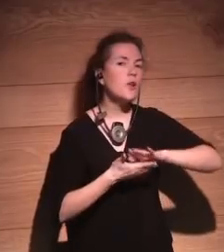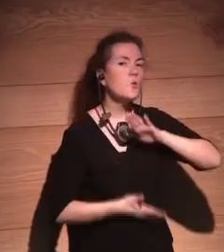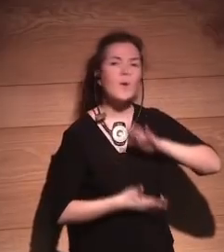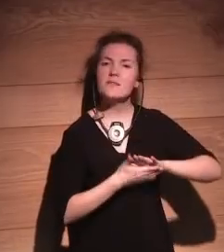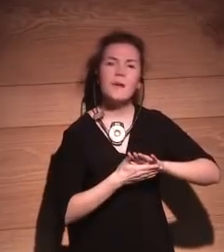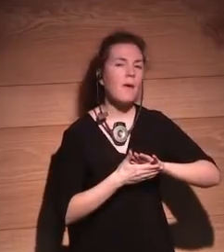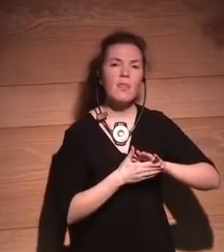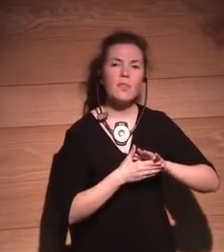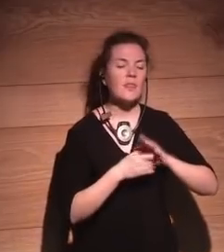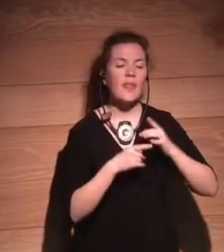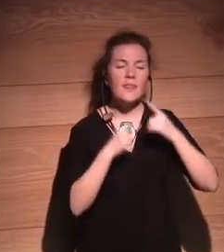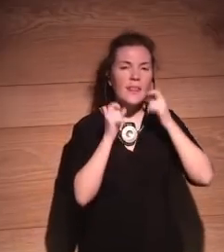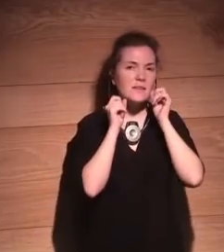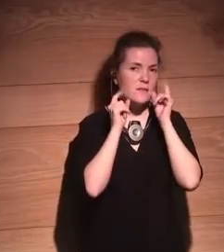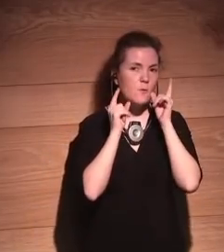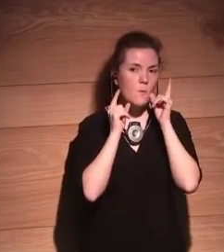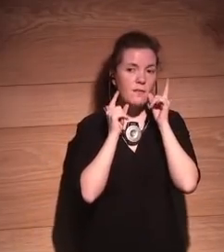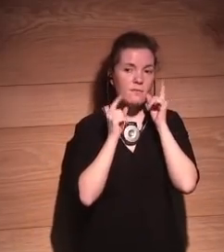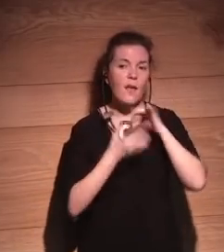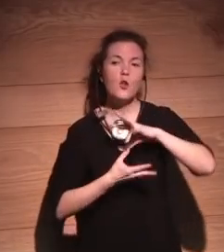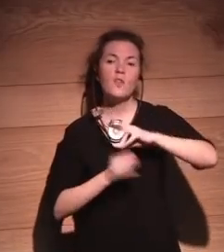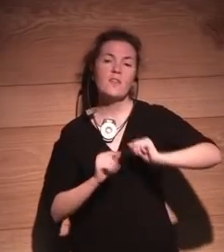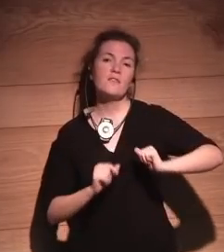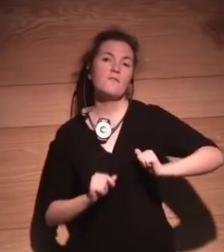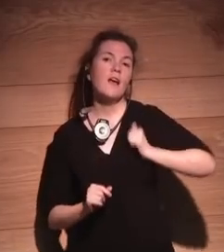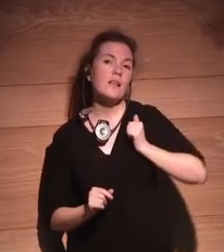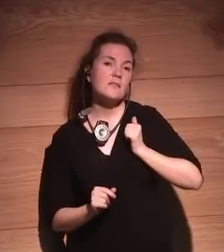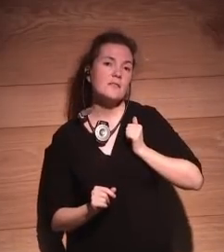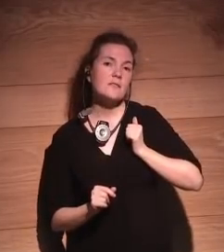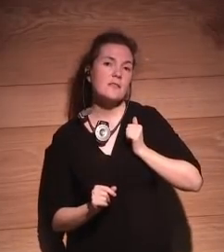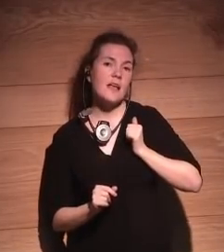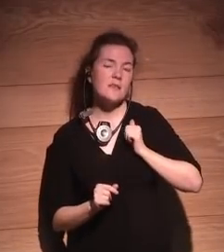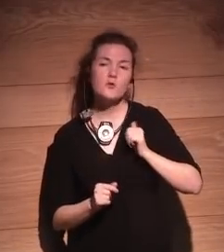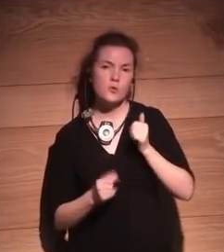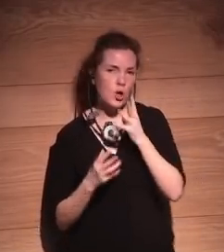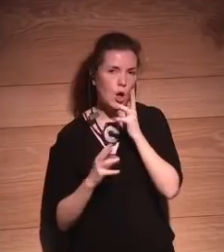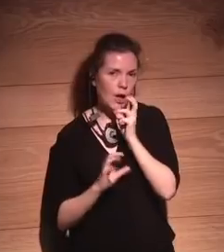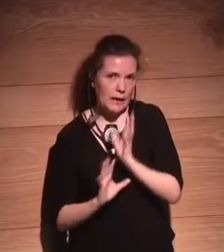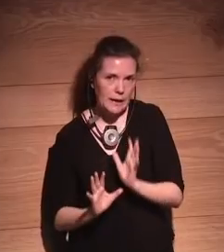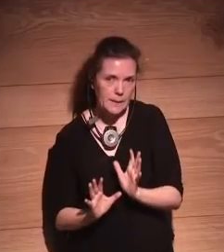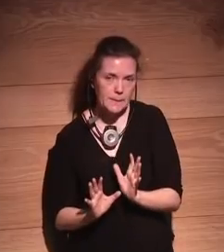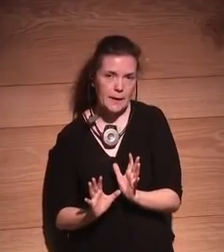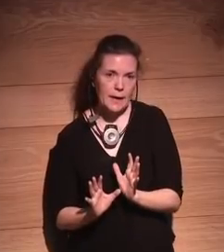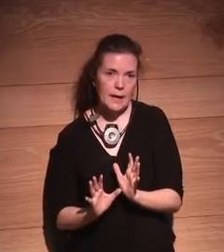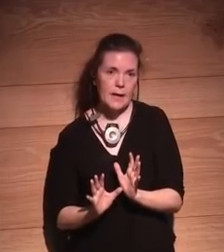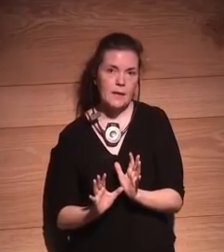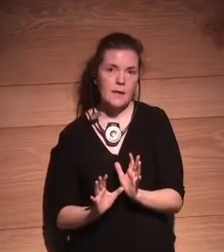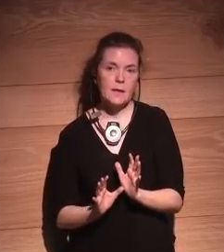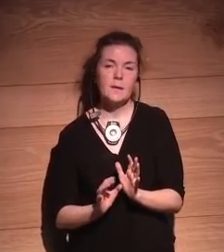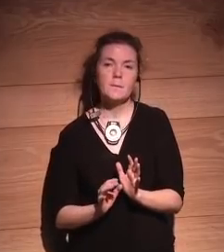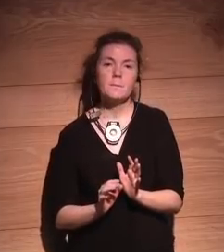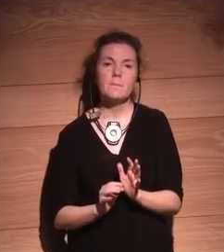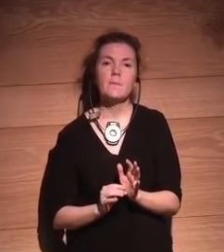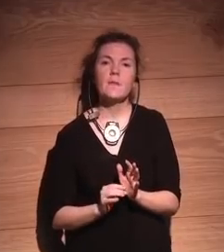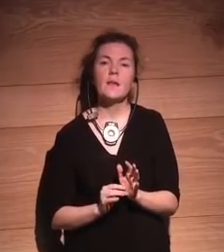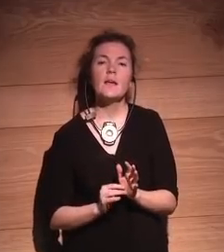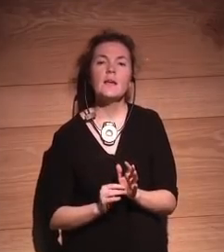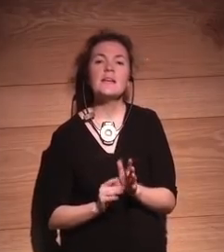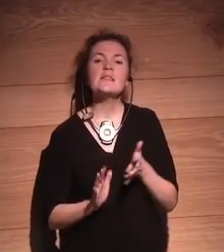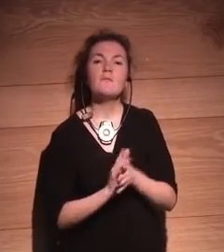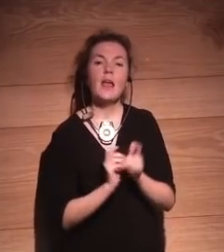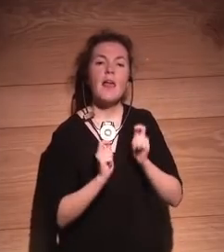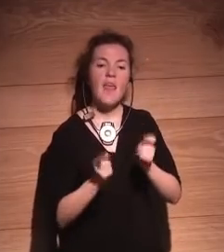Yo coincido con Raquel en que fake news o noticias falsas es una tragedia adoptar el término, porque es